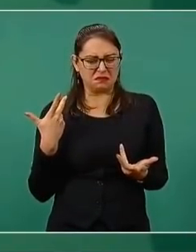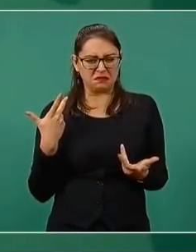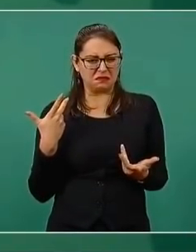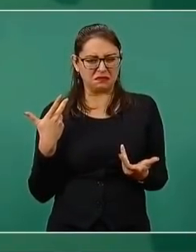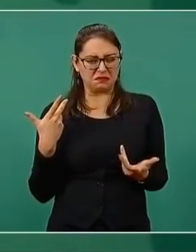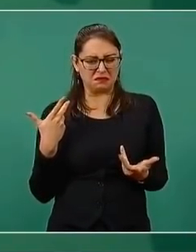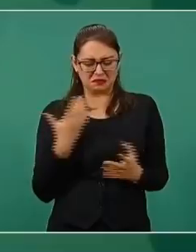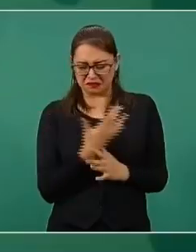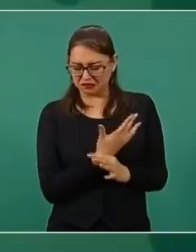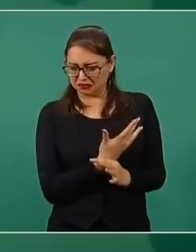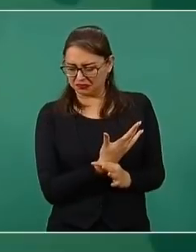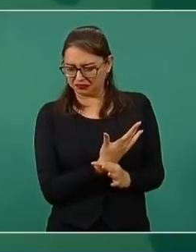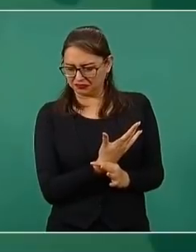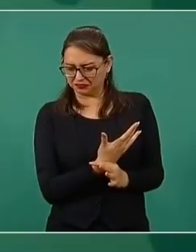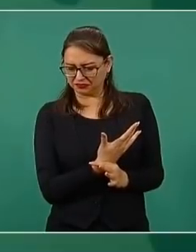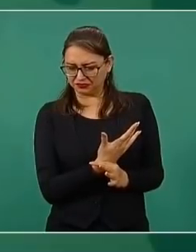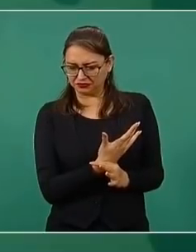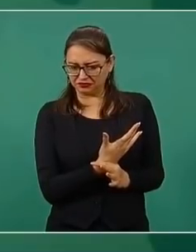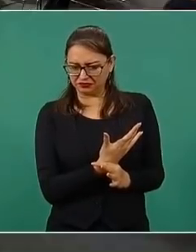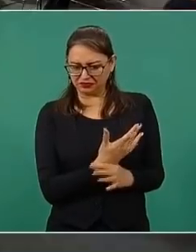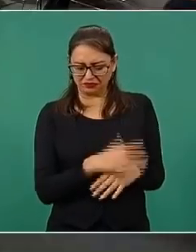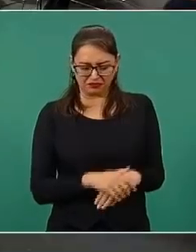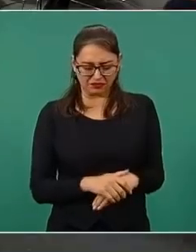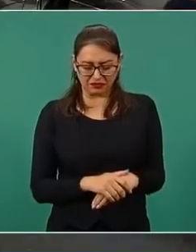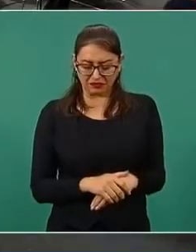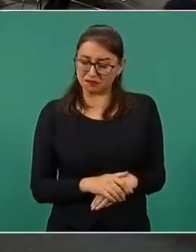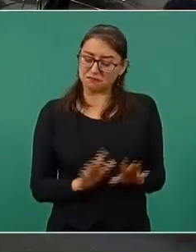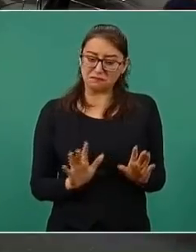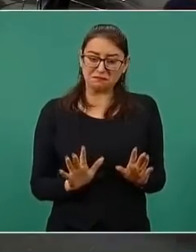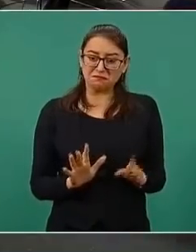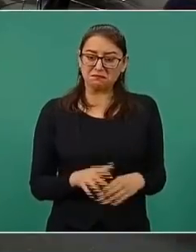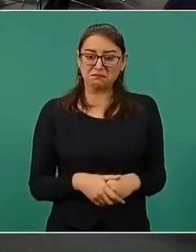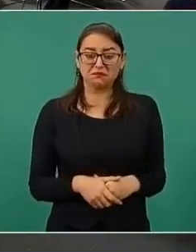conflicto en un centro de estudios,